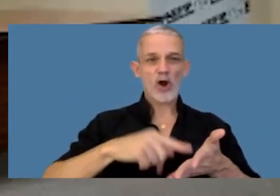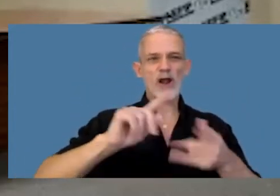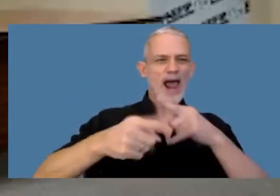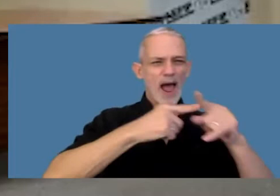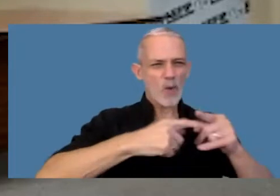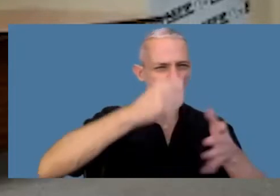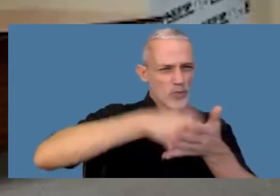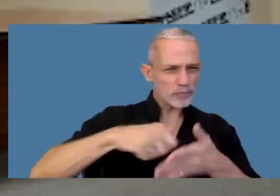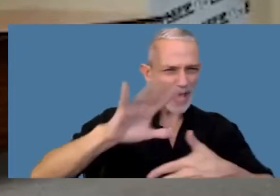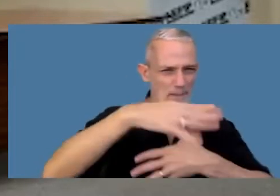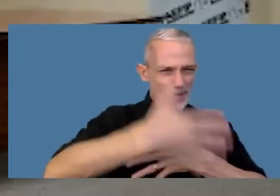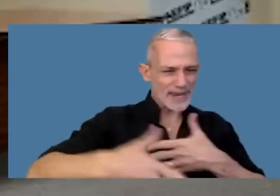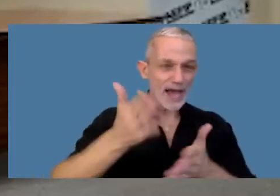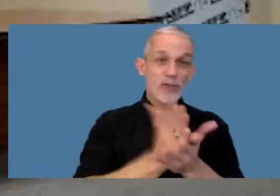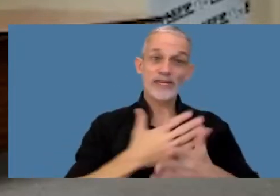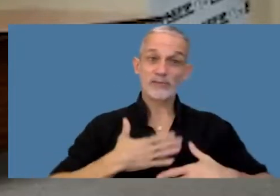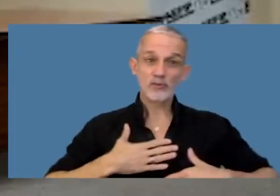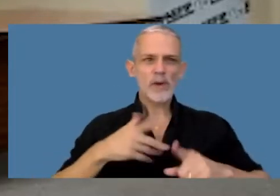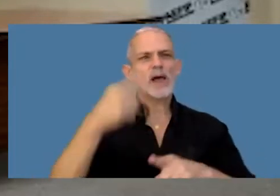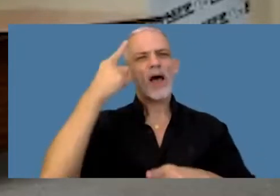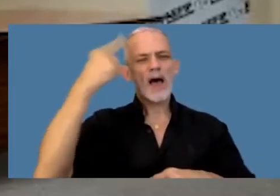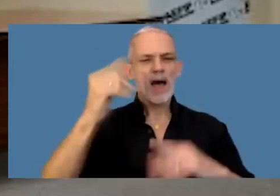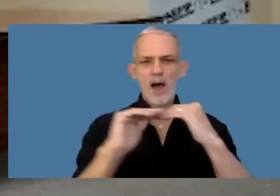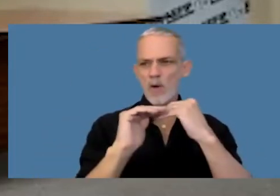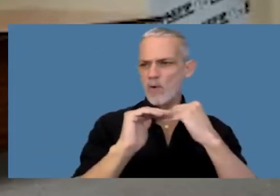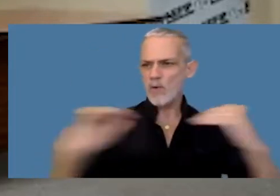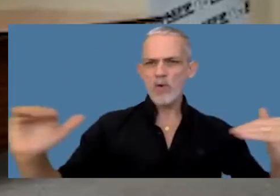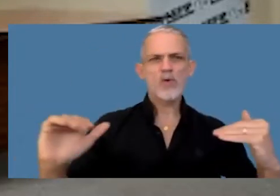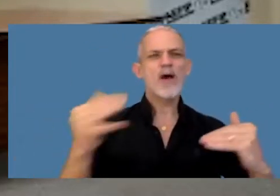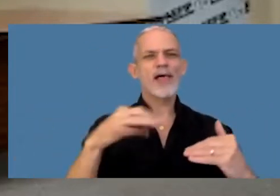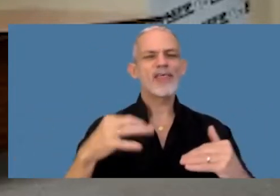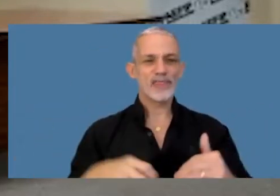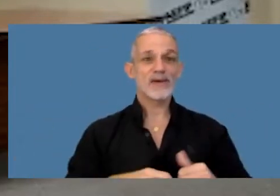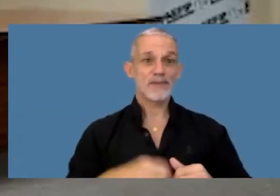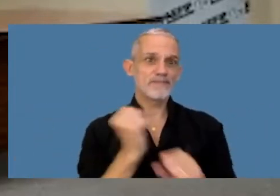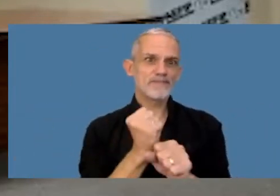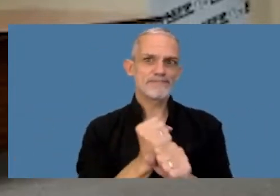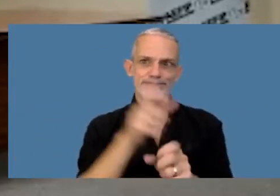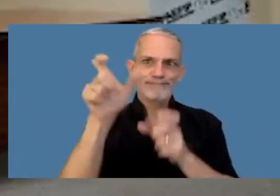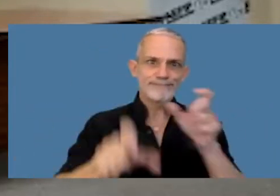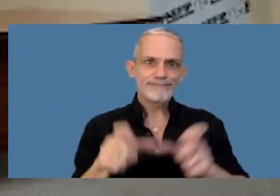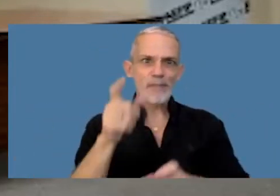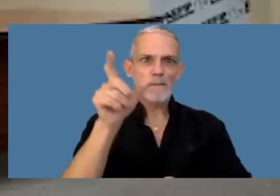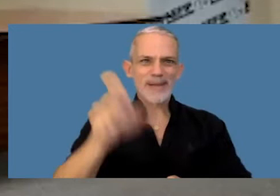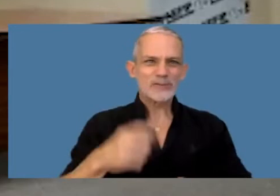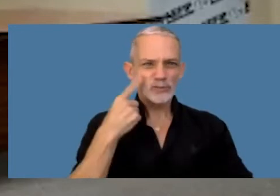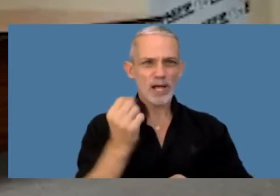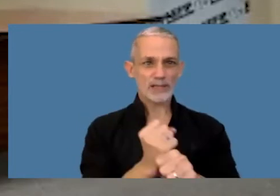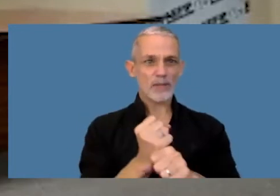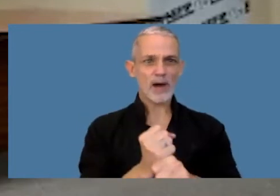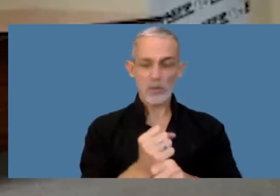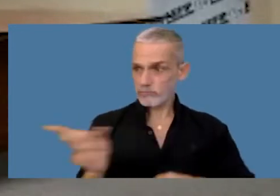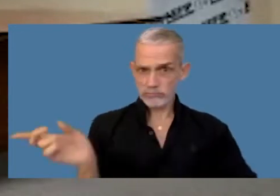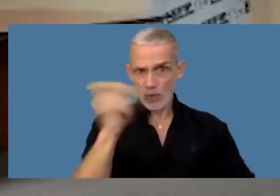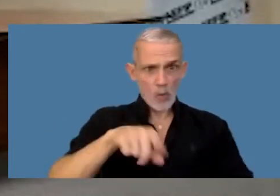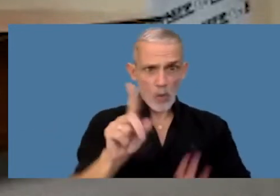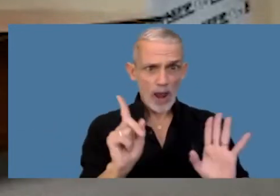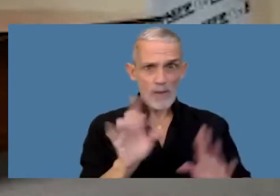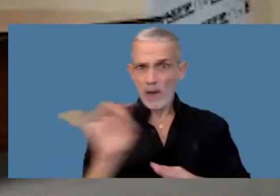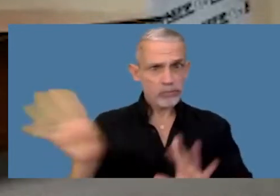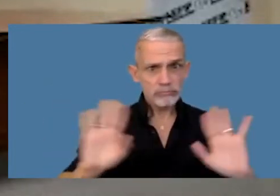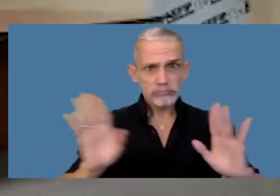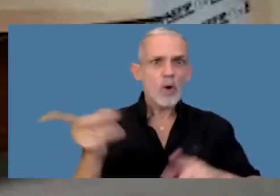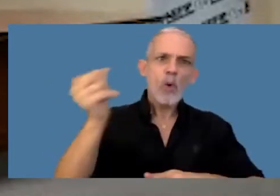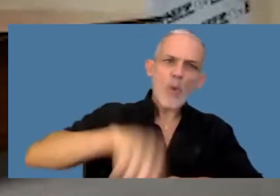precisamente la idea de estabilidad de este trabajador, a la cual se ordena su reinstalación y